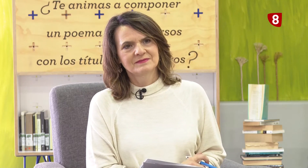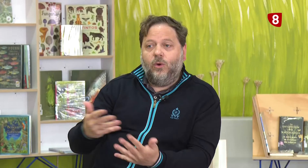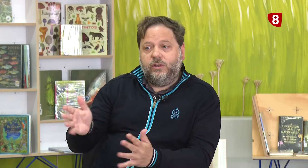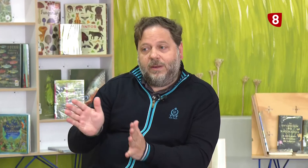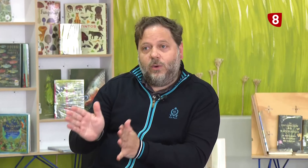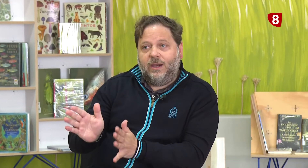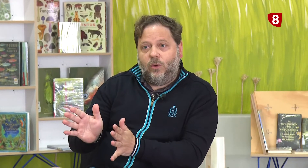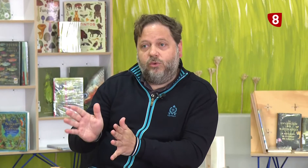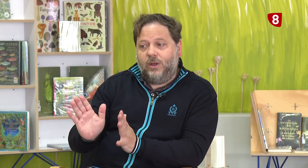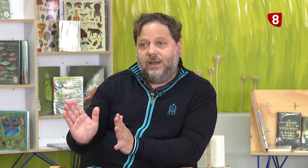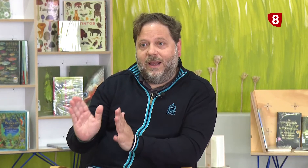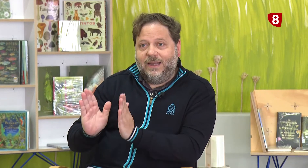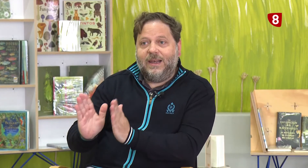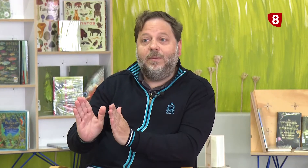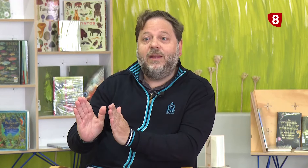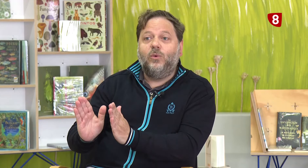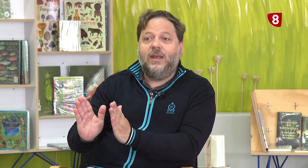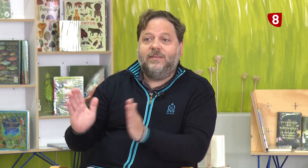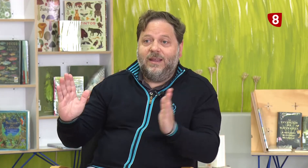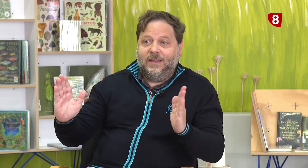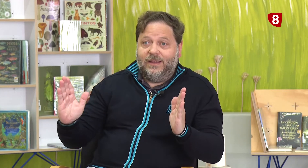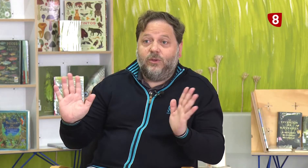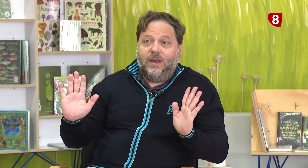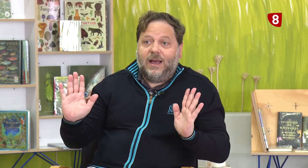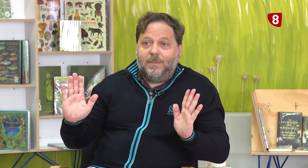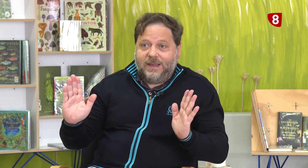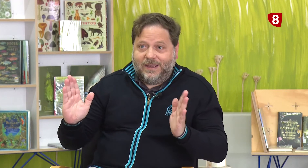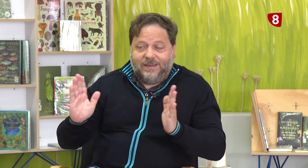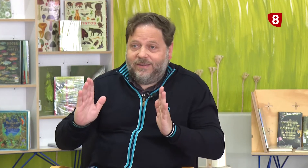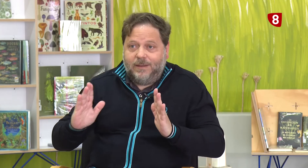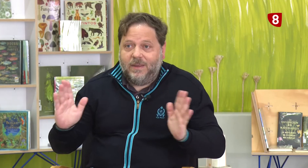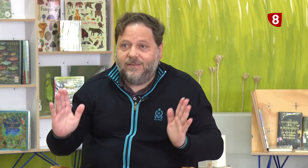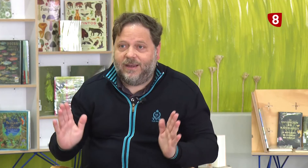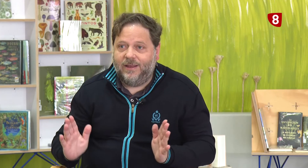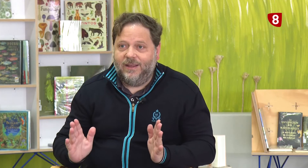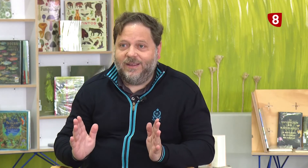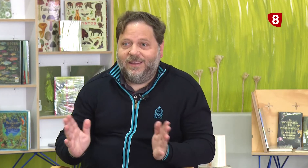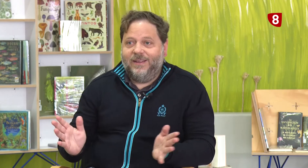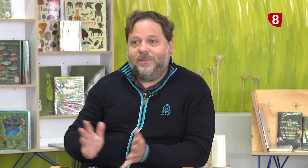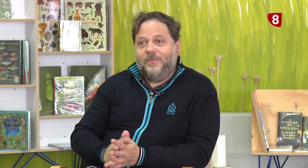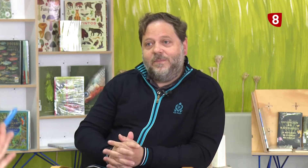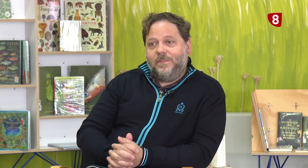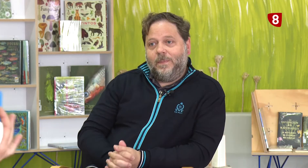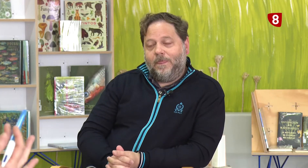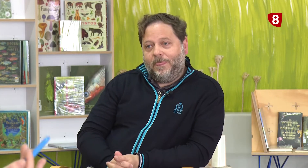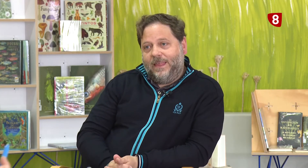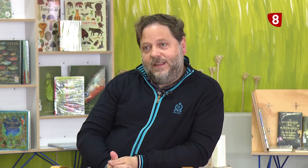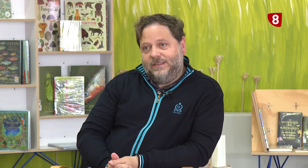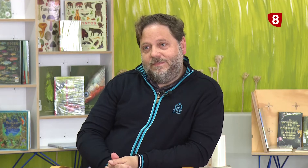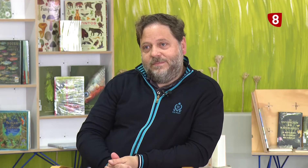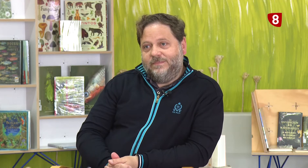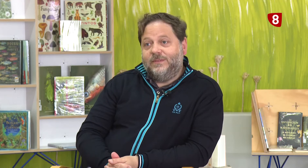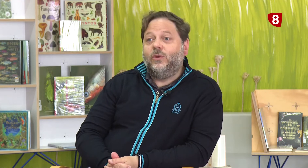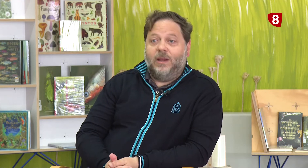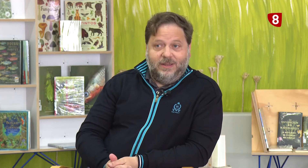signo o llevarlo justo al enclave que tú quieres dentro de la gama que es inmensa claro pero no es lo mismo por ejemplo estar alegre que estar